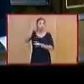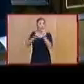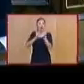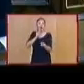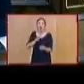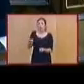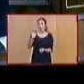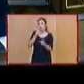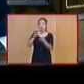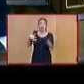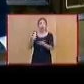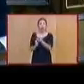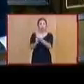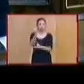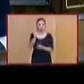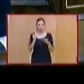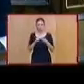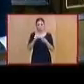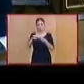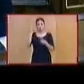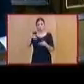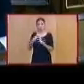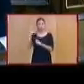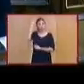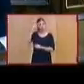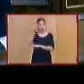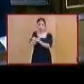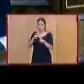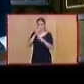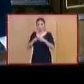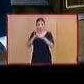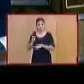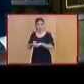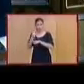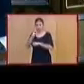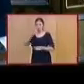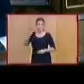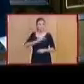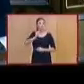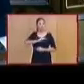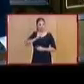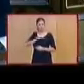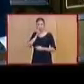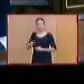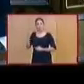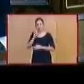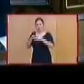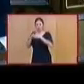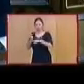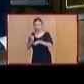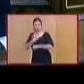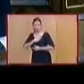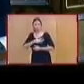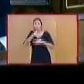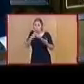El veto al acuerdo pesquero con Marruecos ha afectado de forma muy importante al sector pesquero canario y por eso necesitamos